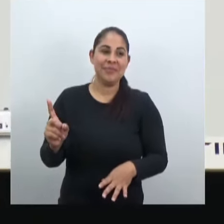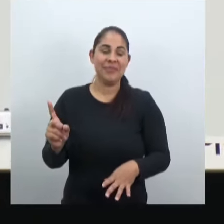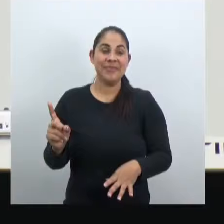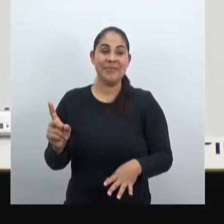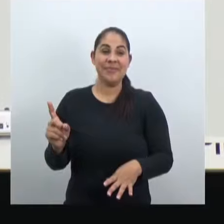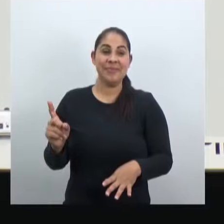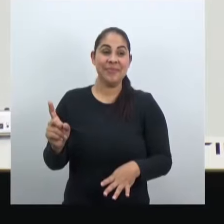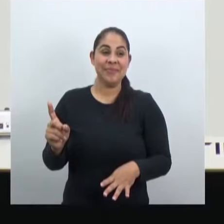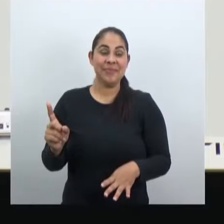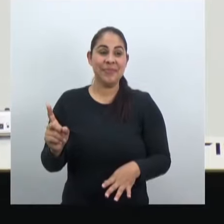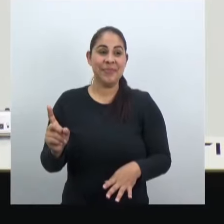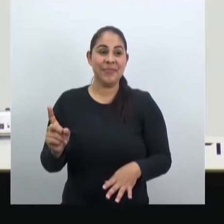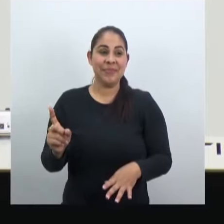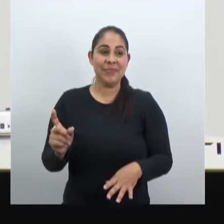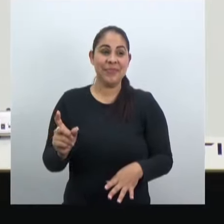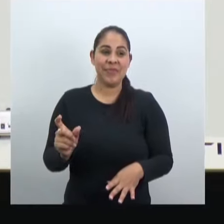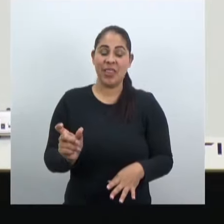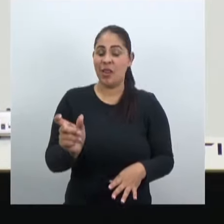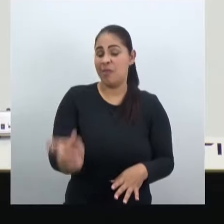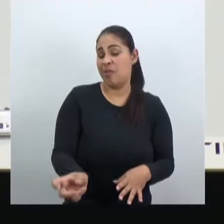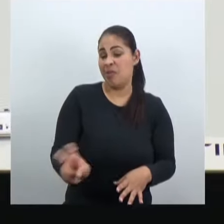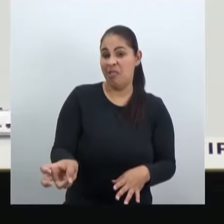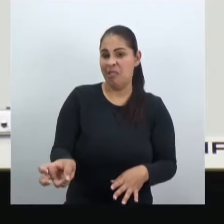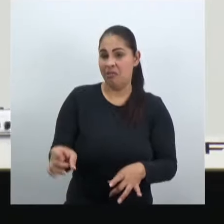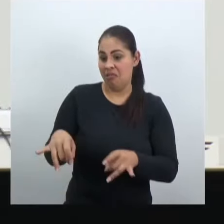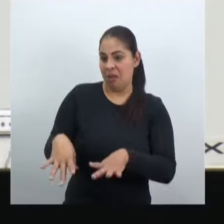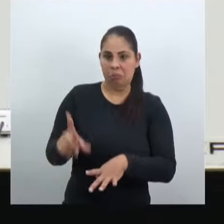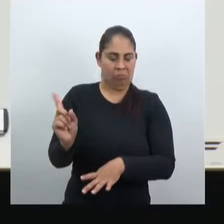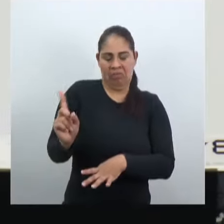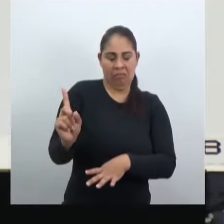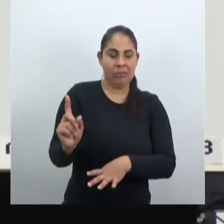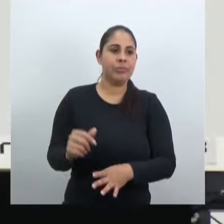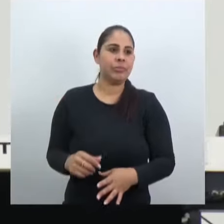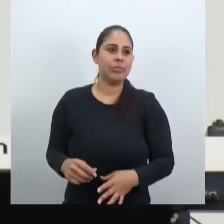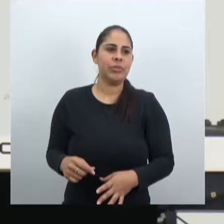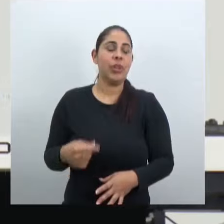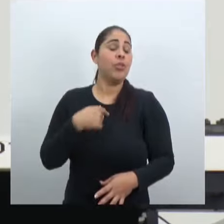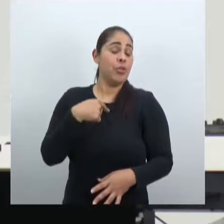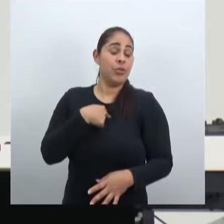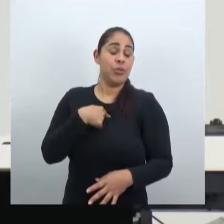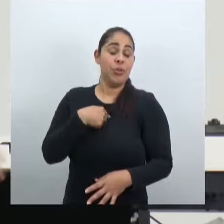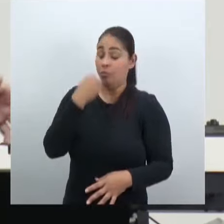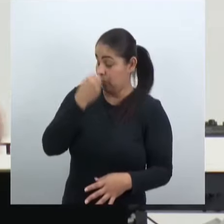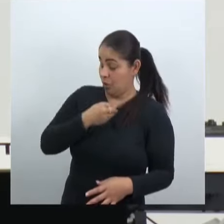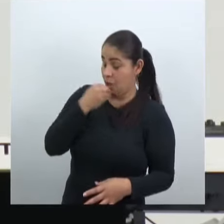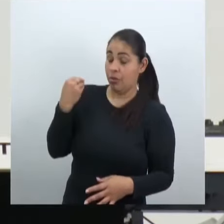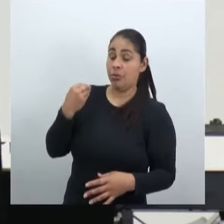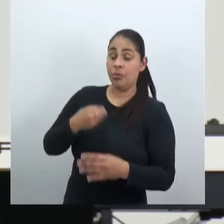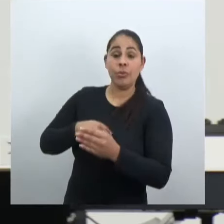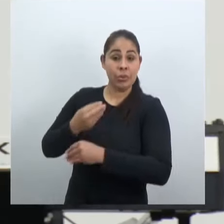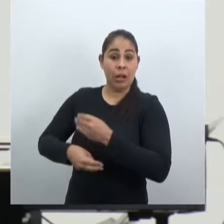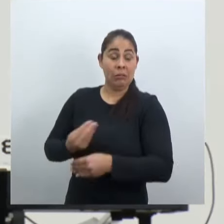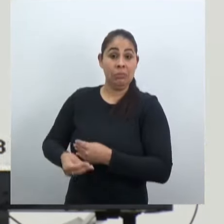ajá. Y también el otro: ¿esto qué es? ¿Esto qué es? Yo sé, yo ayuno, no me trae nada, pero